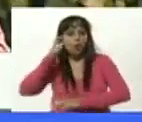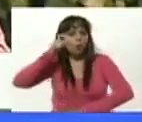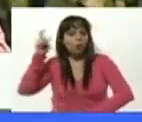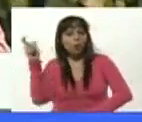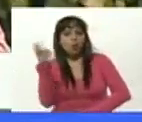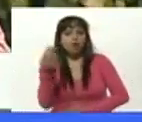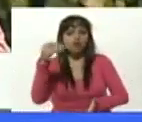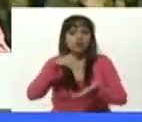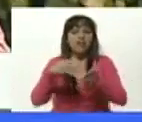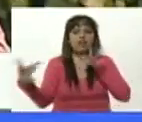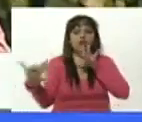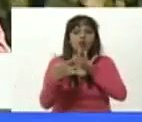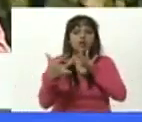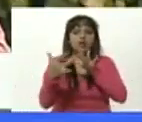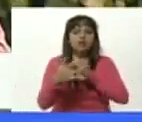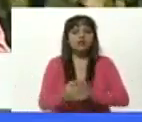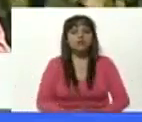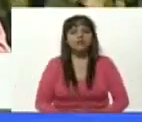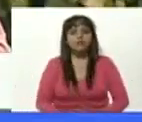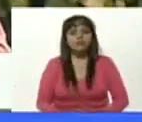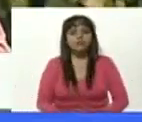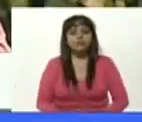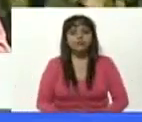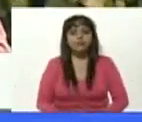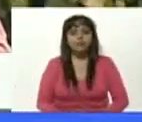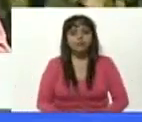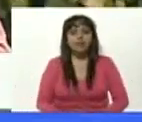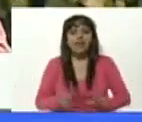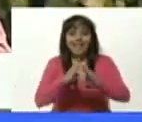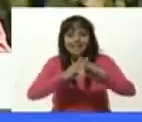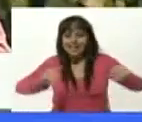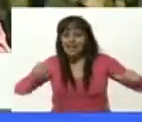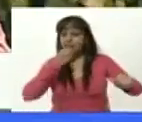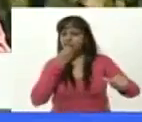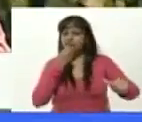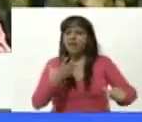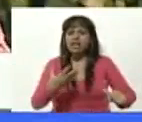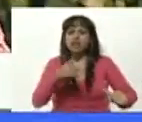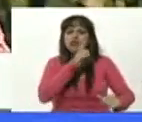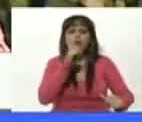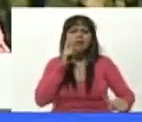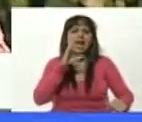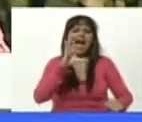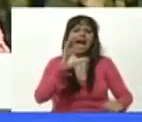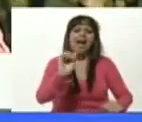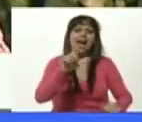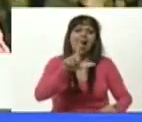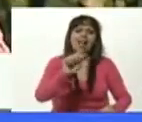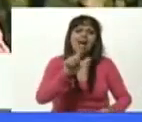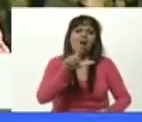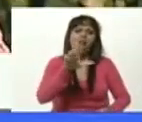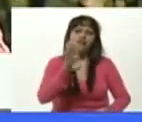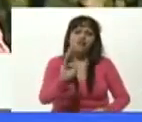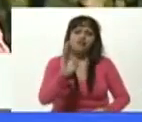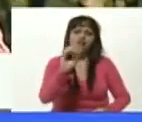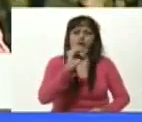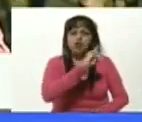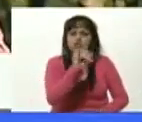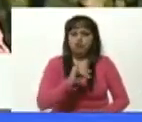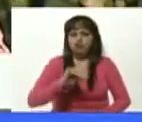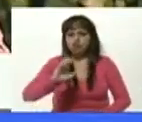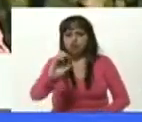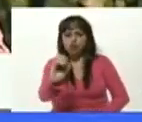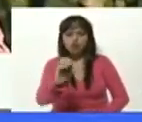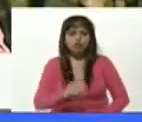allá en Calabozo. Tierra hermosa, heroica, tierra histórica, tierra de